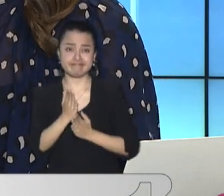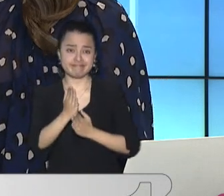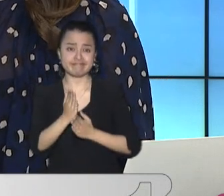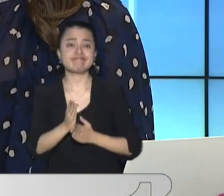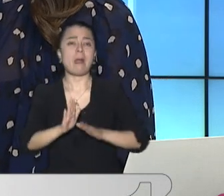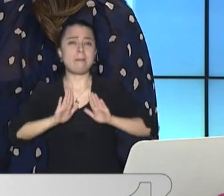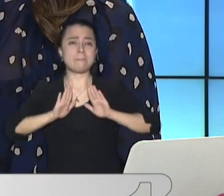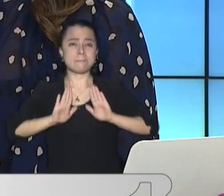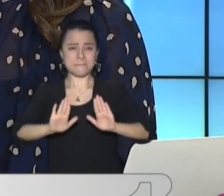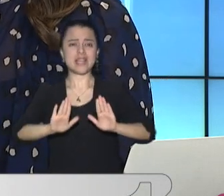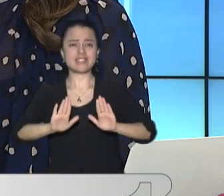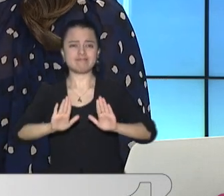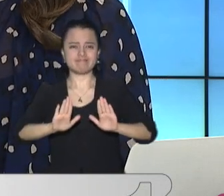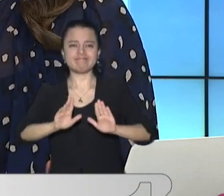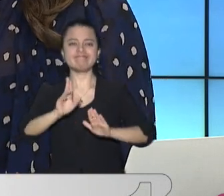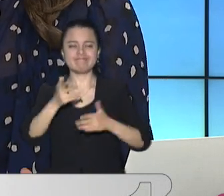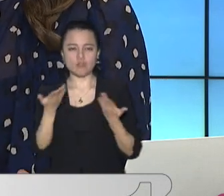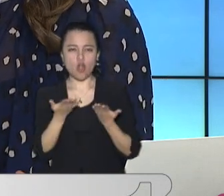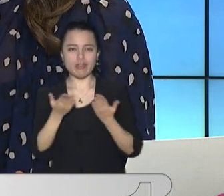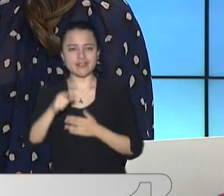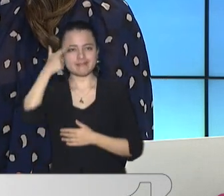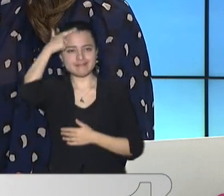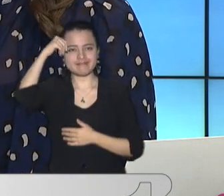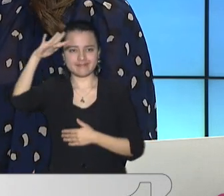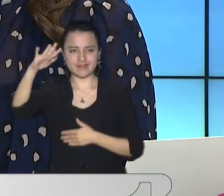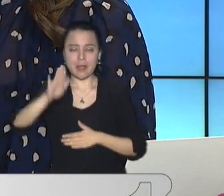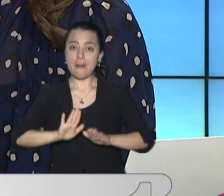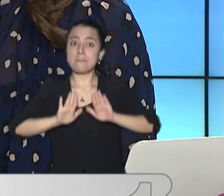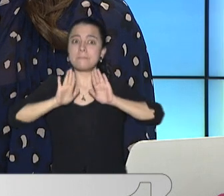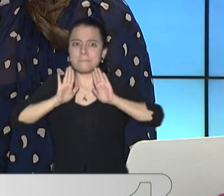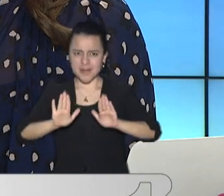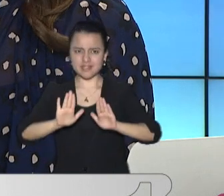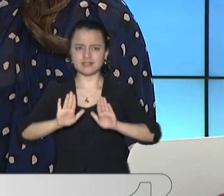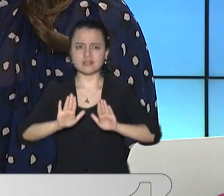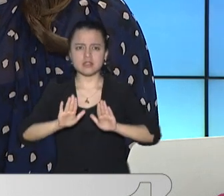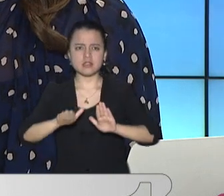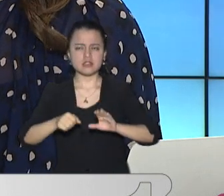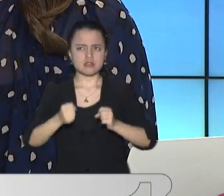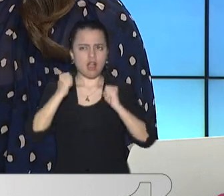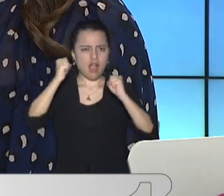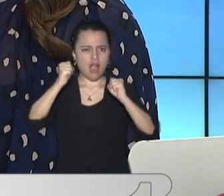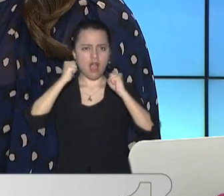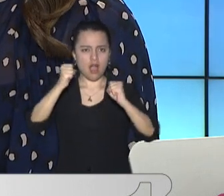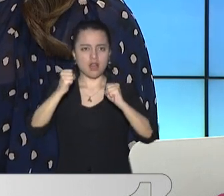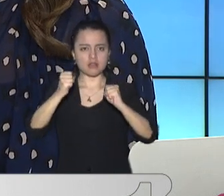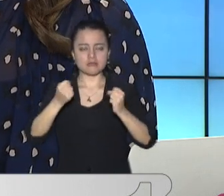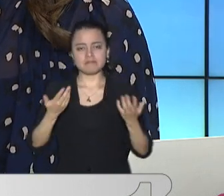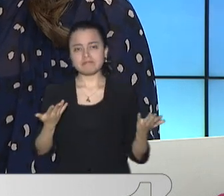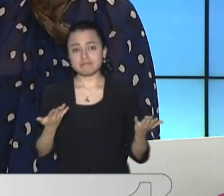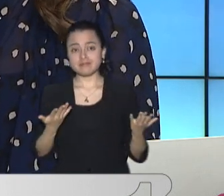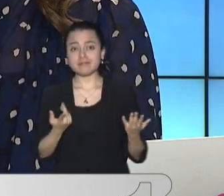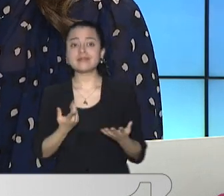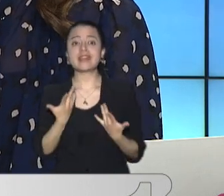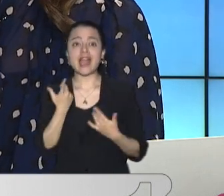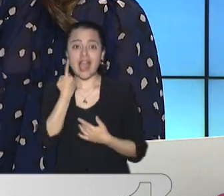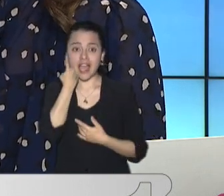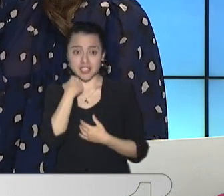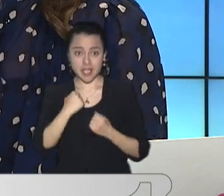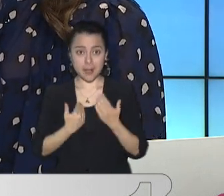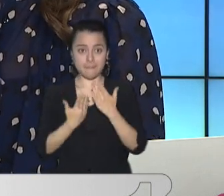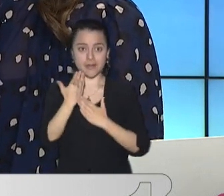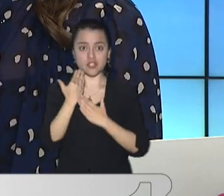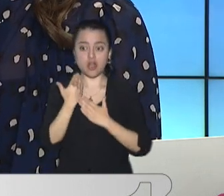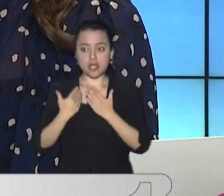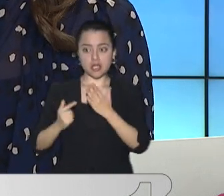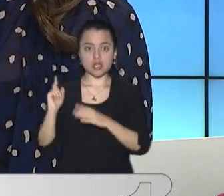el paro de camioneros en Cartagena en protesta contra los peajes internos de la ciudad. Los transportadores pasaron la noche en la vía que